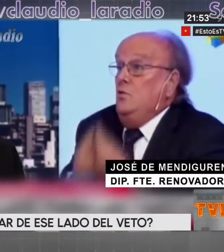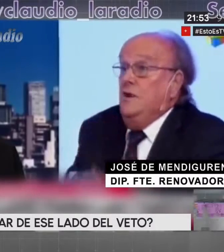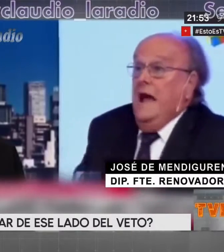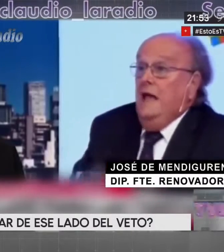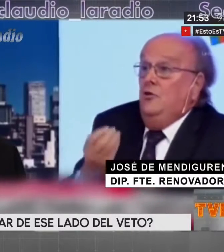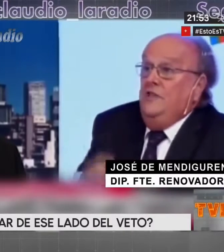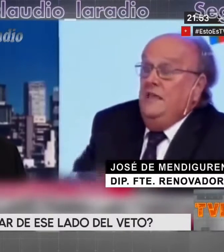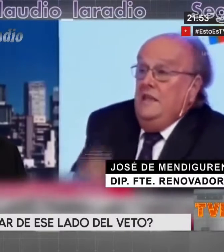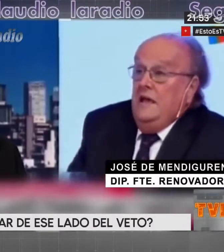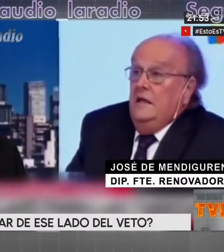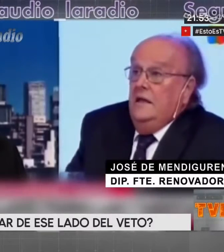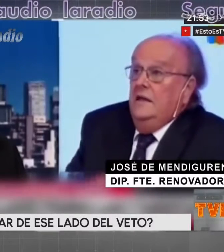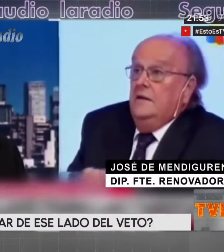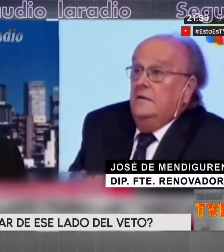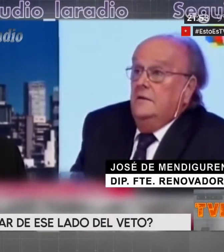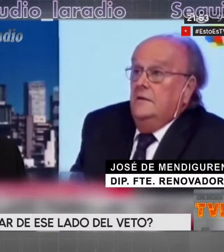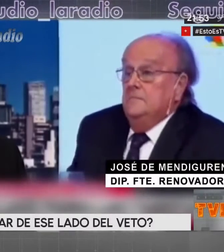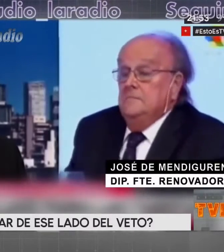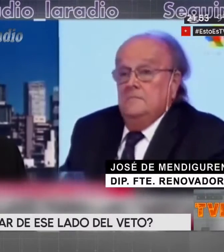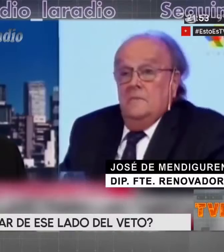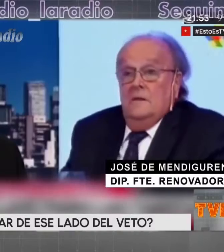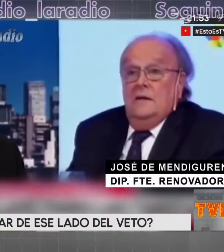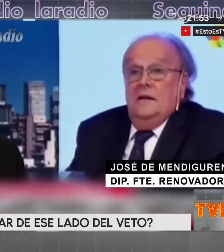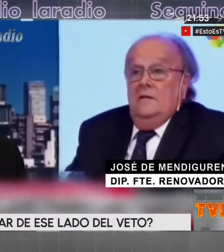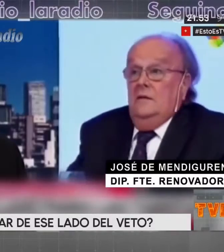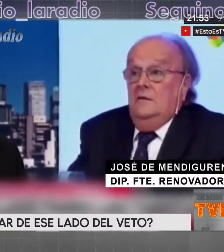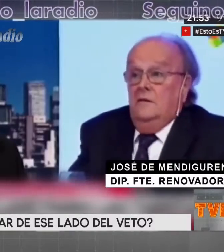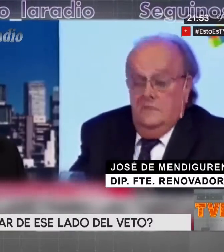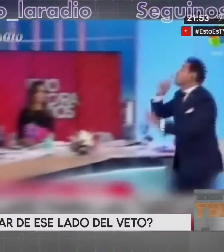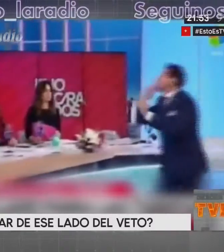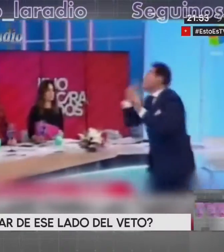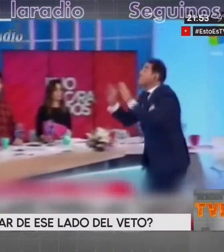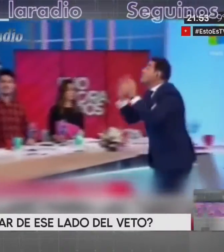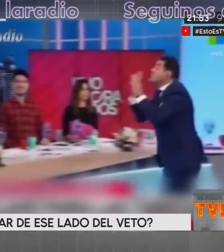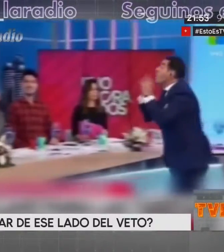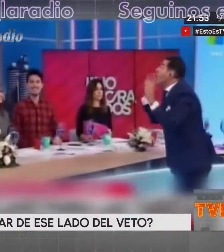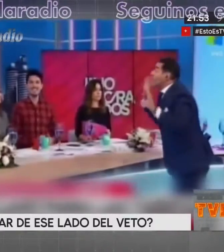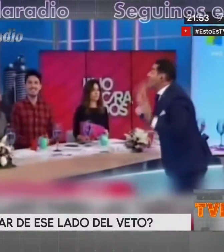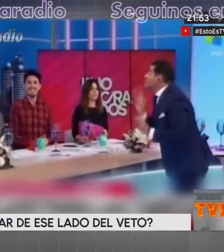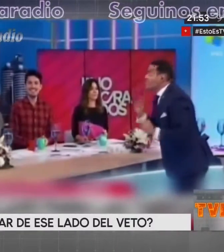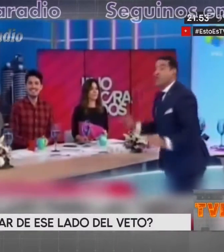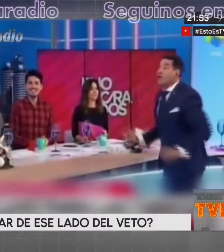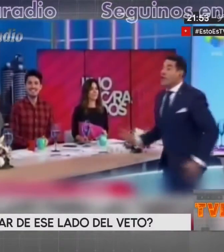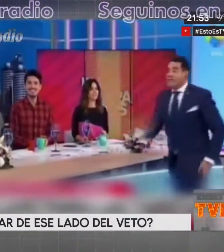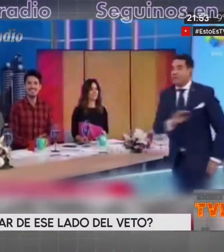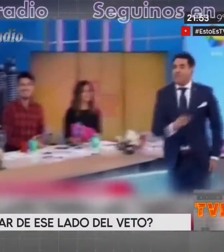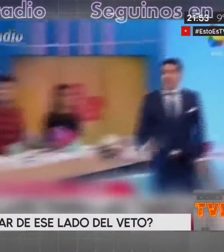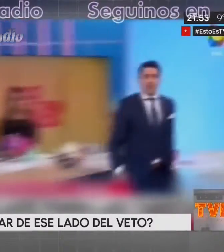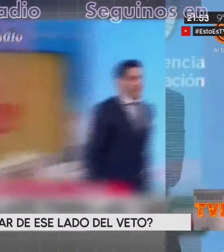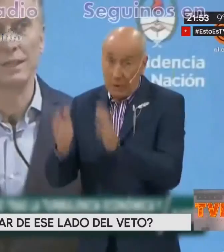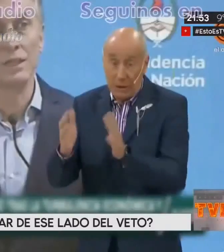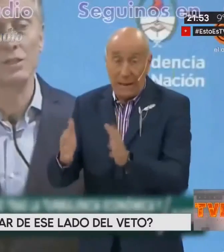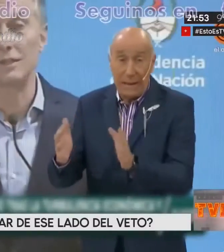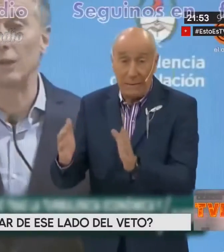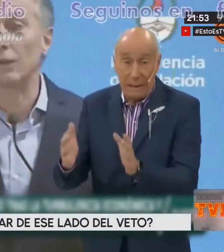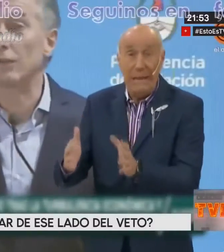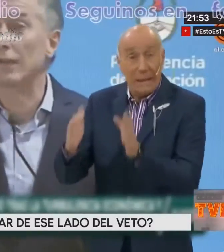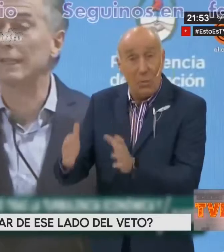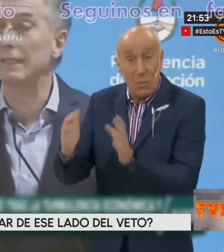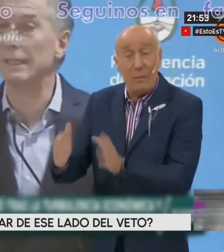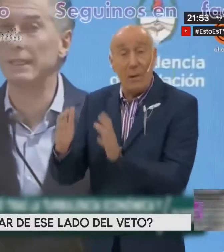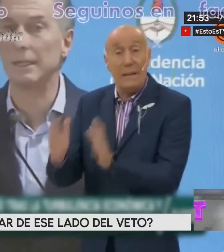respetaste bien, una. Bien, a los 10 días. Bien, le doy a la derecha de Mendigure. Lola, no sé, chito. Lo lamento, le pito. Bueno, ahora